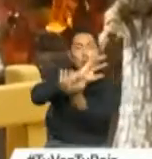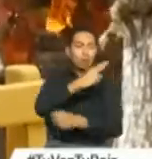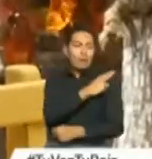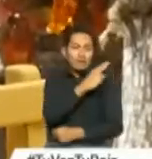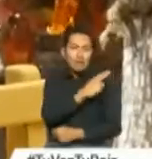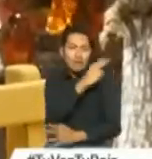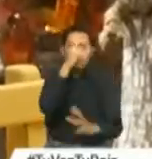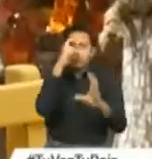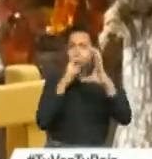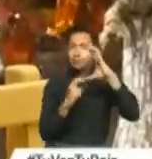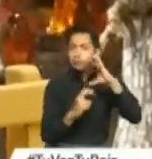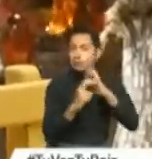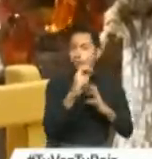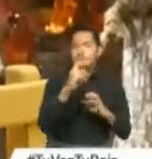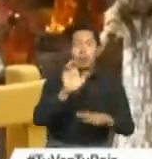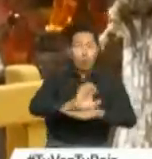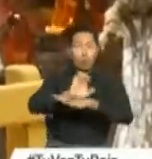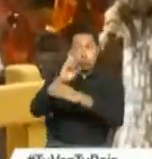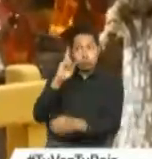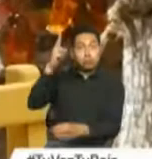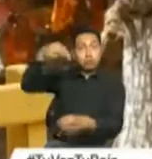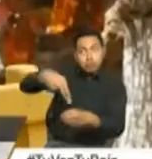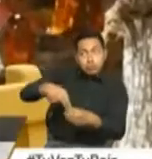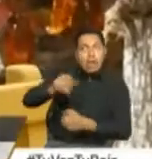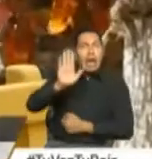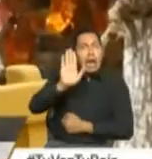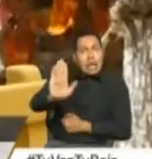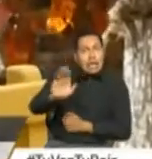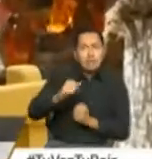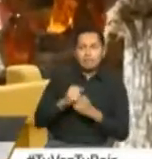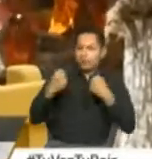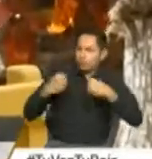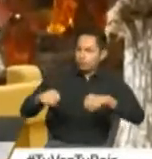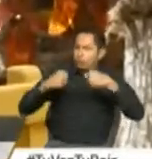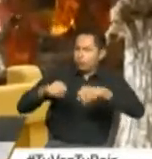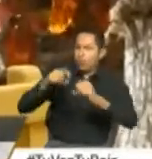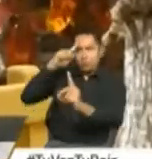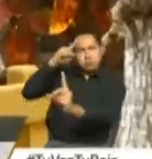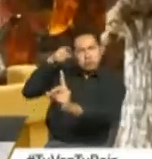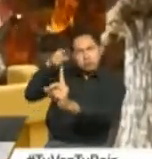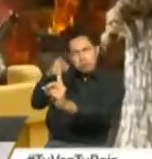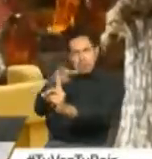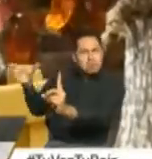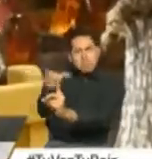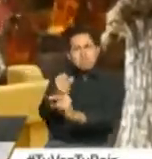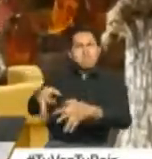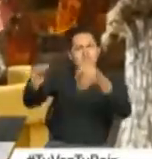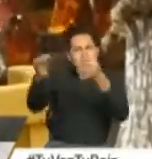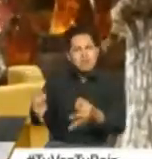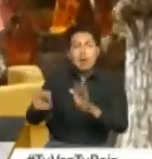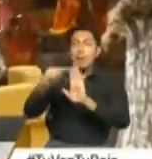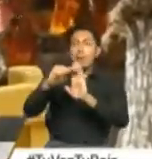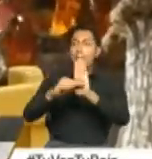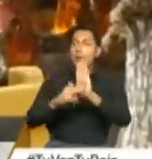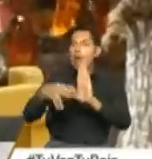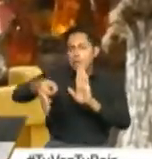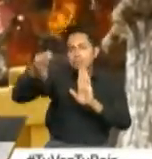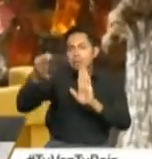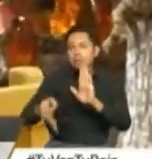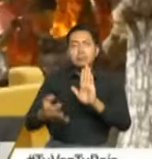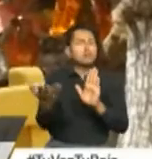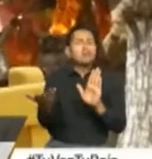Es uno de los países que cumplió con, en primer lugar, las metas Aichi, que tienen que ver justamente con los con las mejoras en